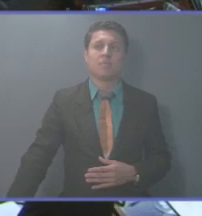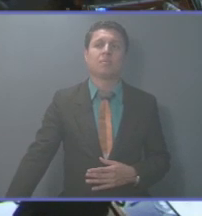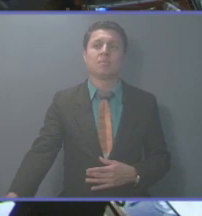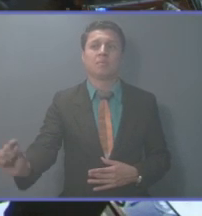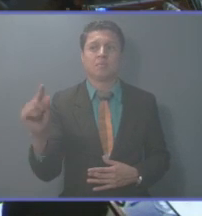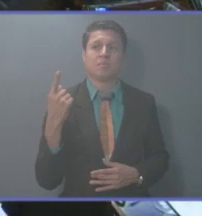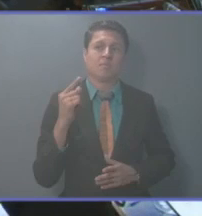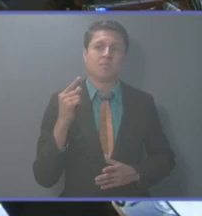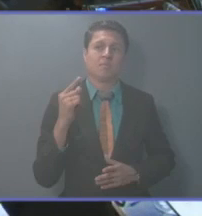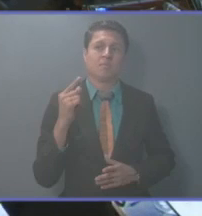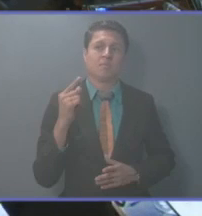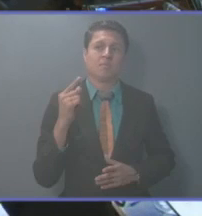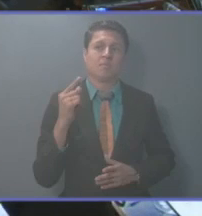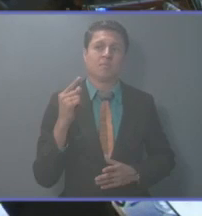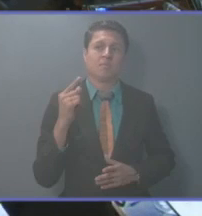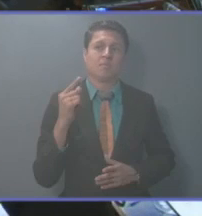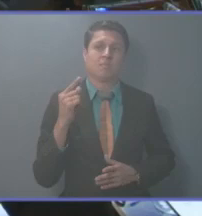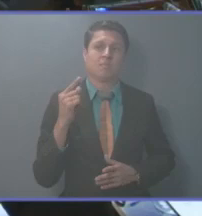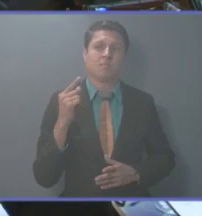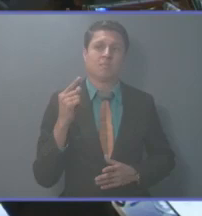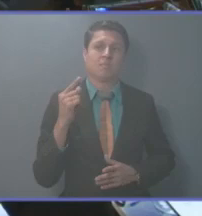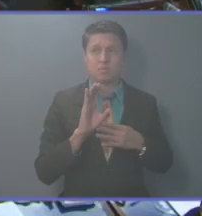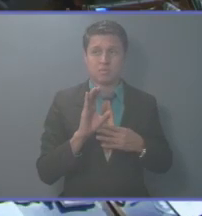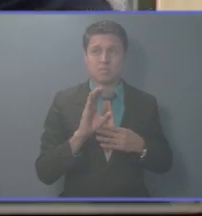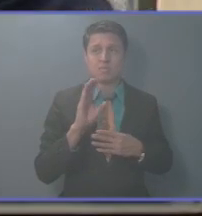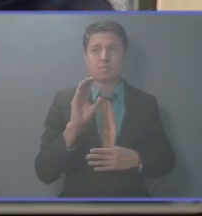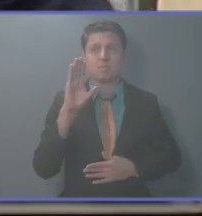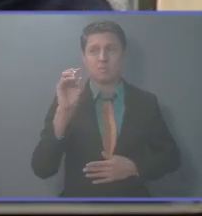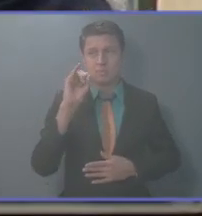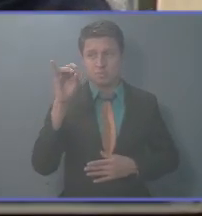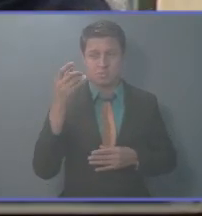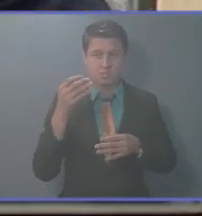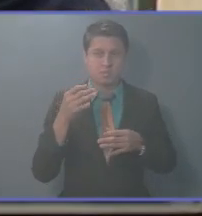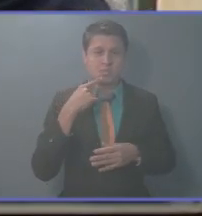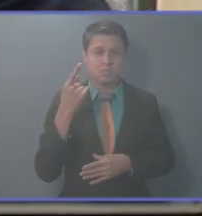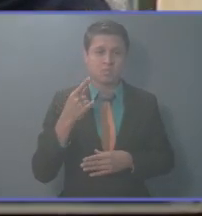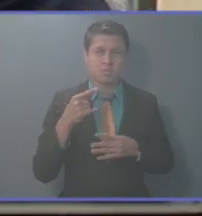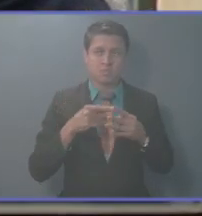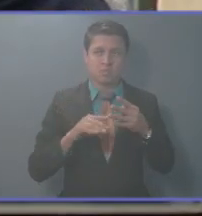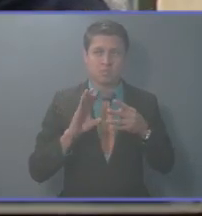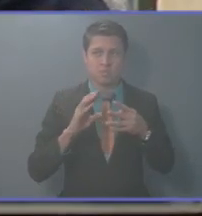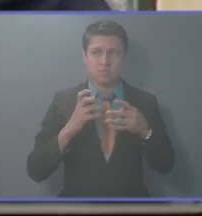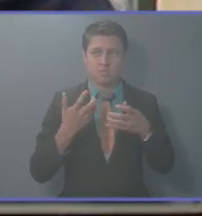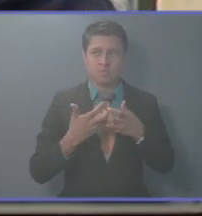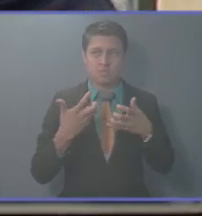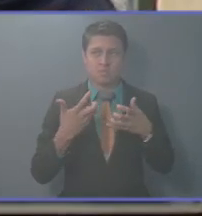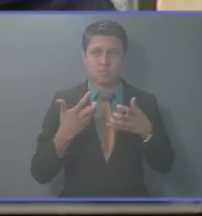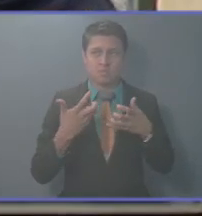Considerando, 1, que la Sala de lo Constitucional de la Corte Suprema de Justicia, en su sentencia 44-2013,